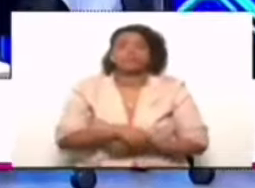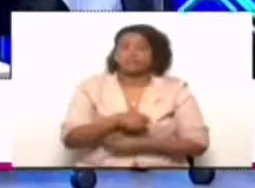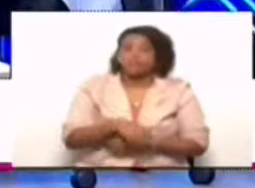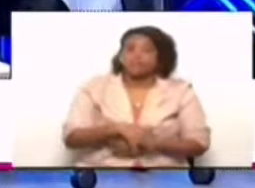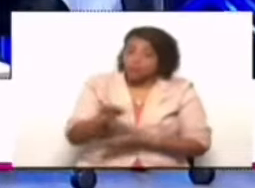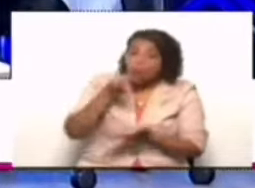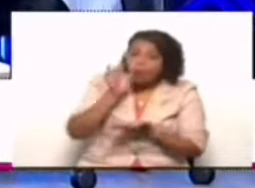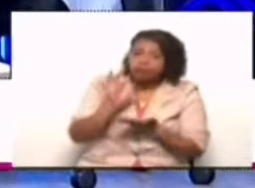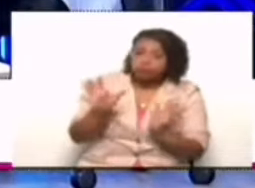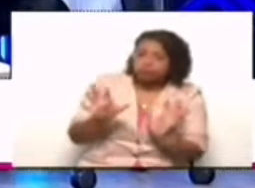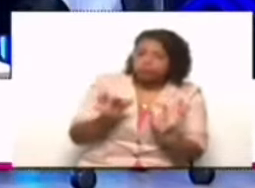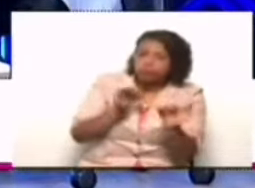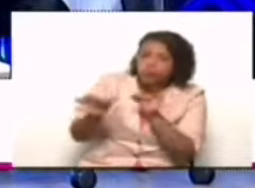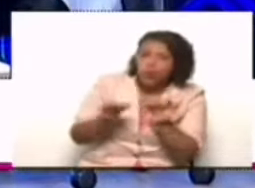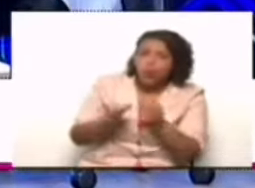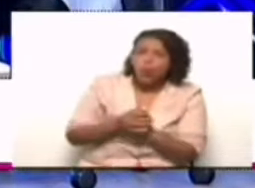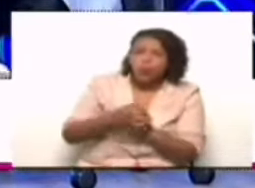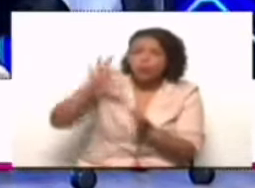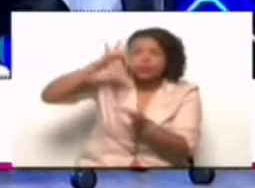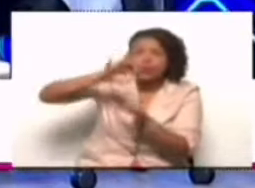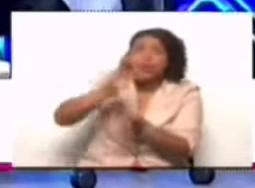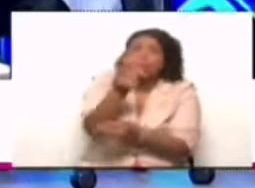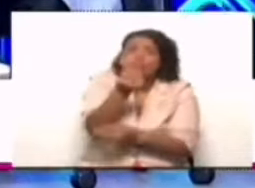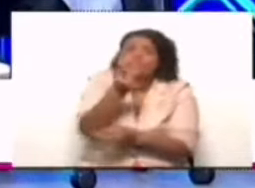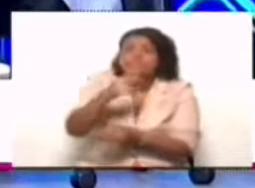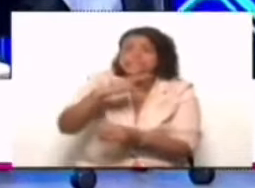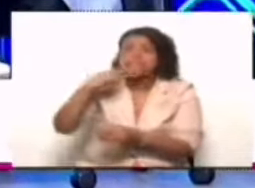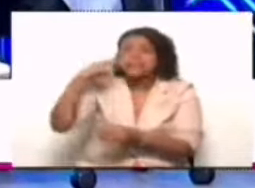Endulzado con. Con stevia, como con usted stevia. Acaba de recomendar. Ah, bueno.